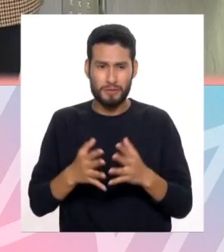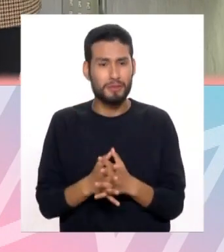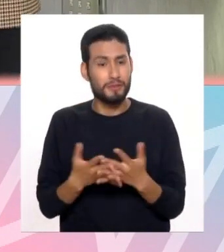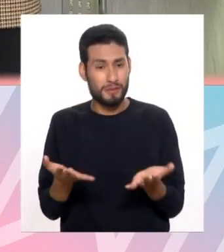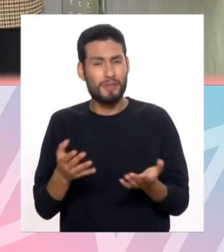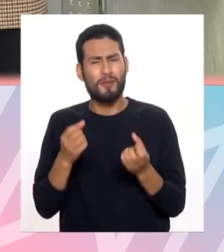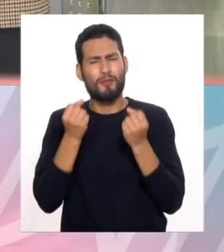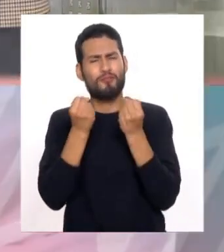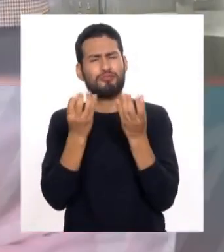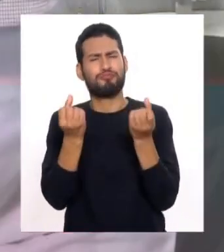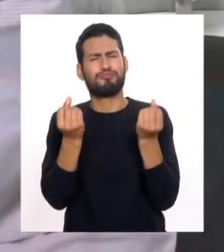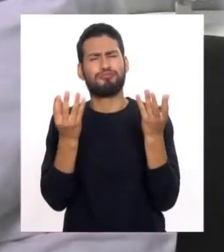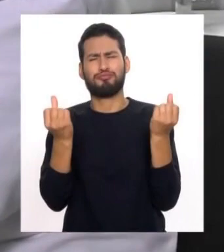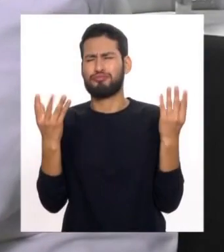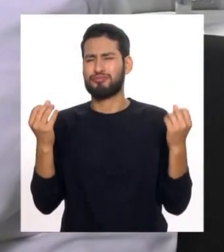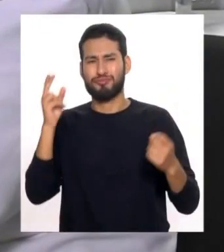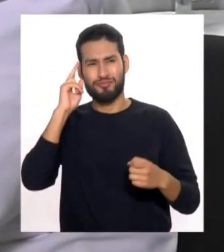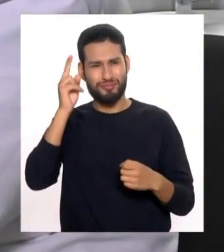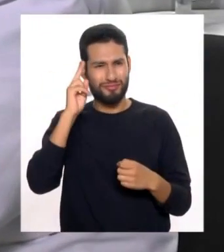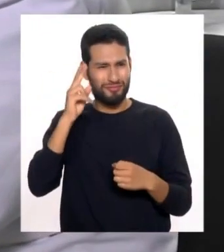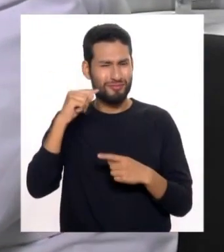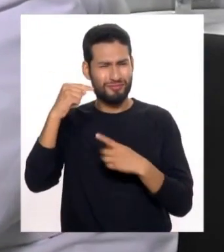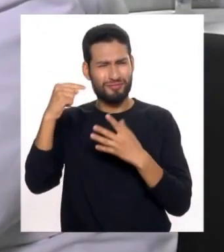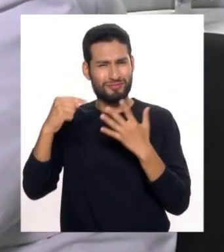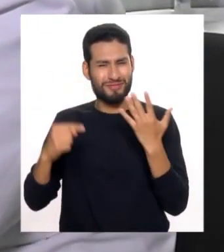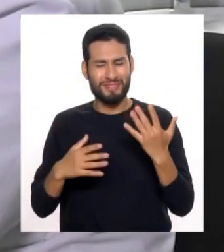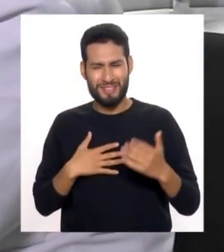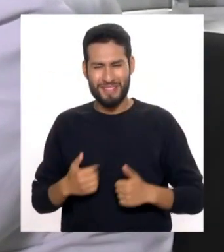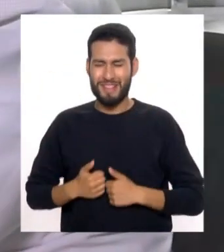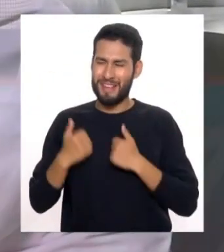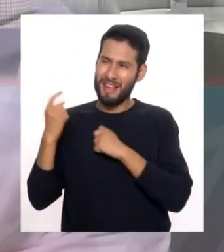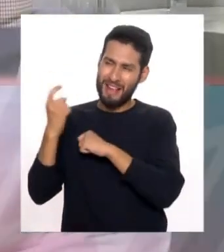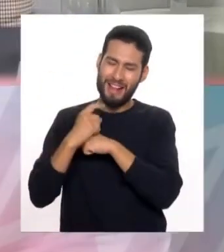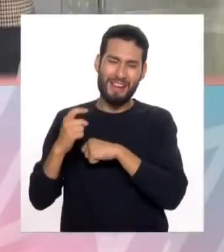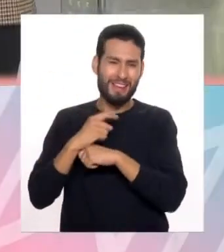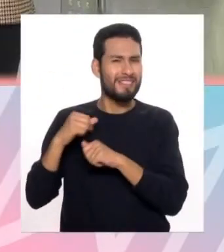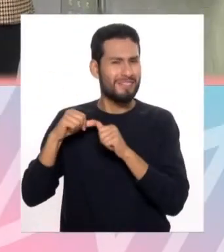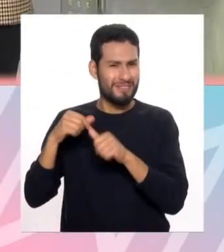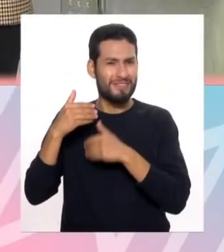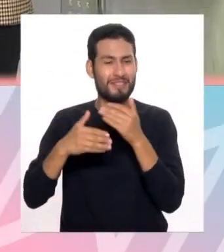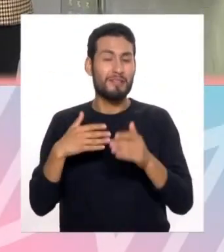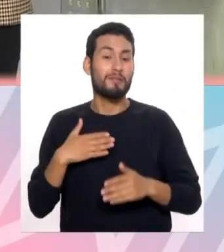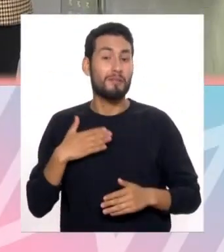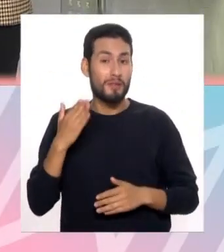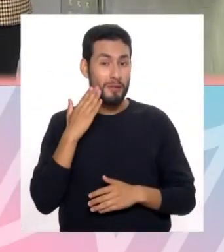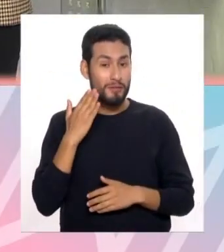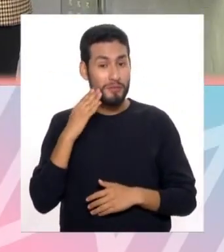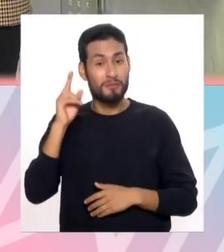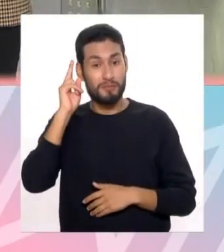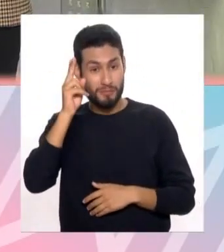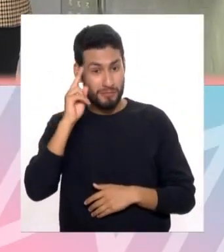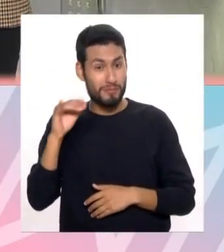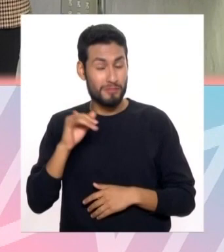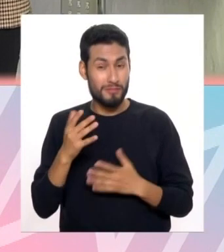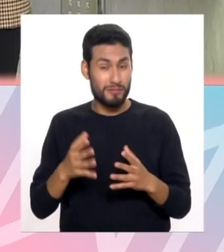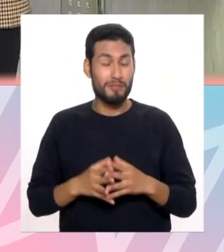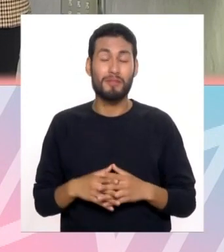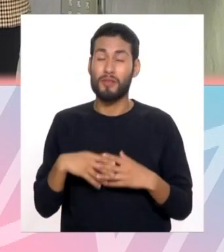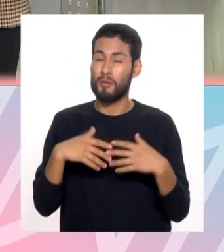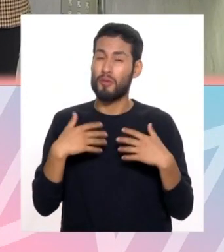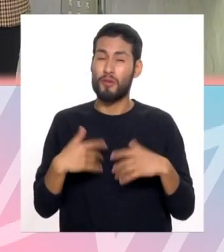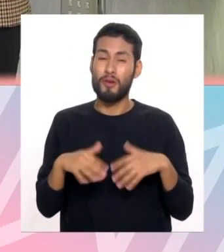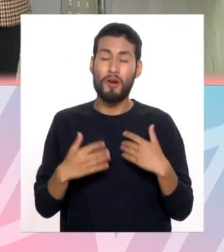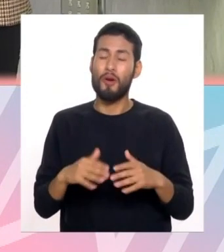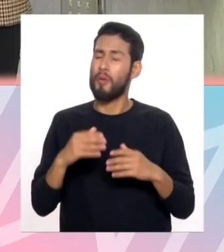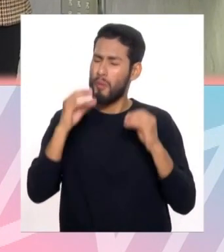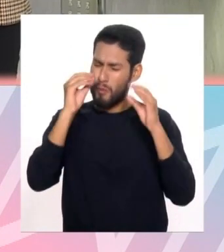definitivamente al sinfín de profesores que han pasado y de maestros que han pasado en mi vida y seguirán pasando. Mi madre fue profesora también, una gran maestra.